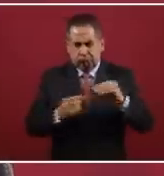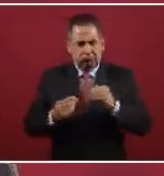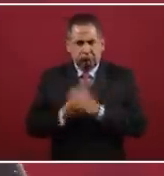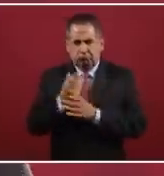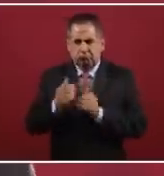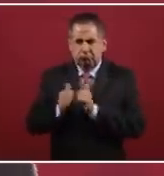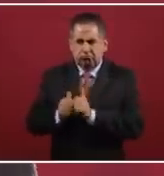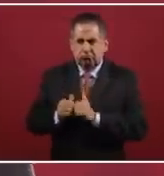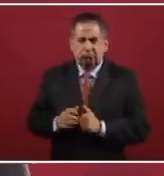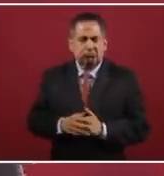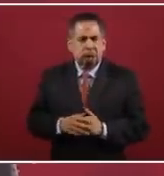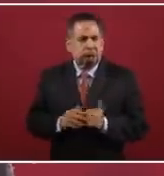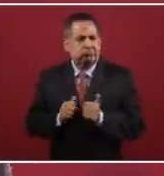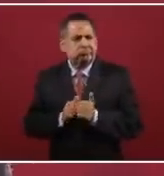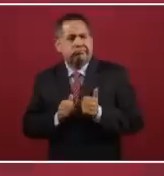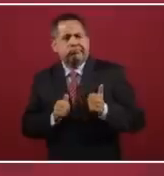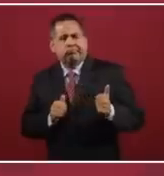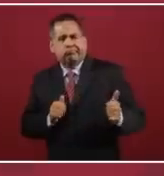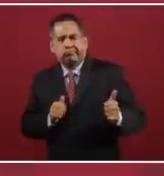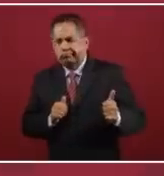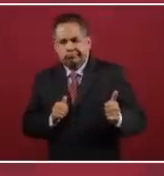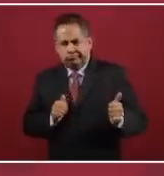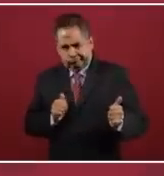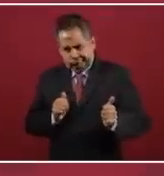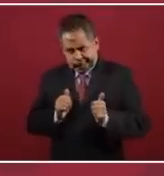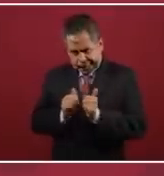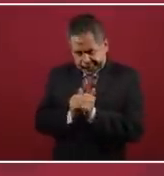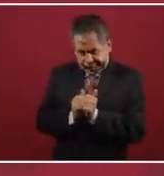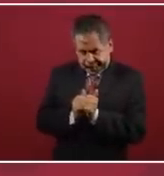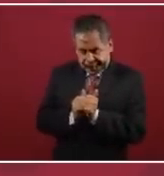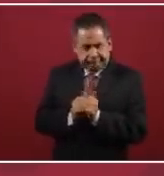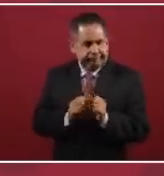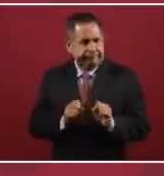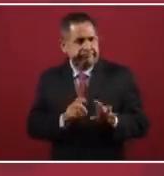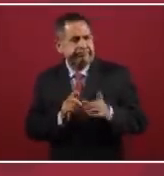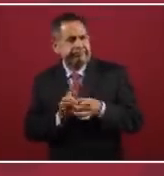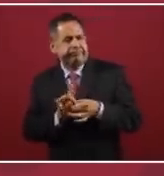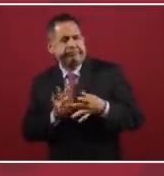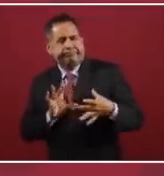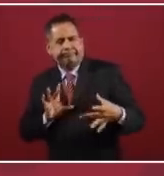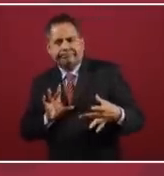que no esté tan separada, tan suelta,